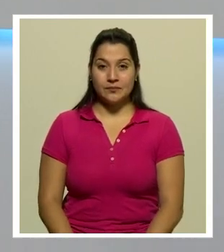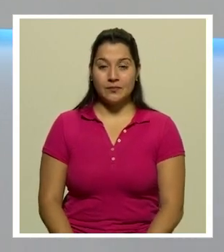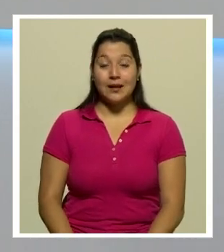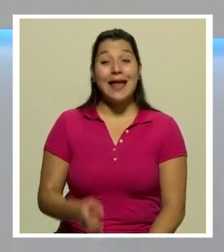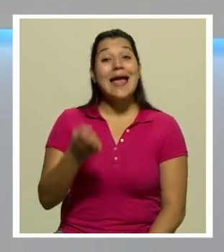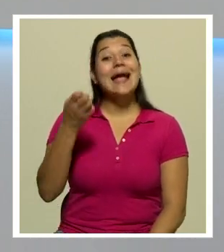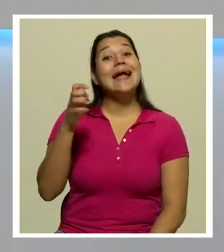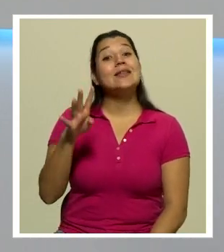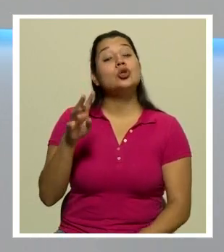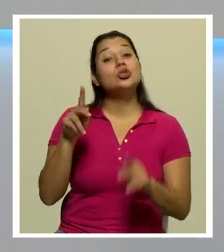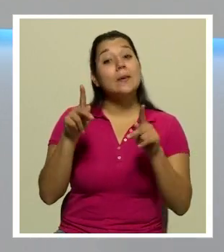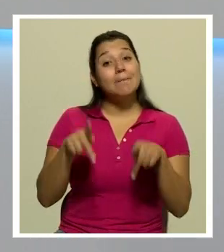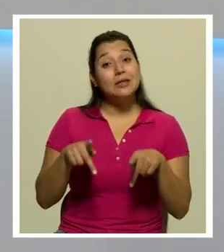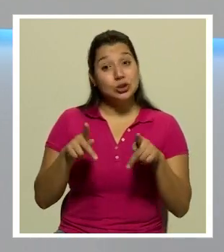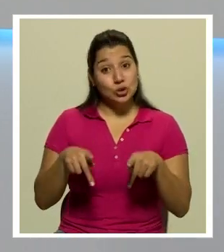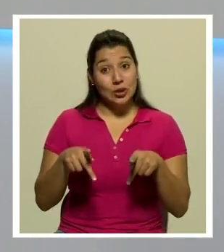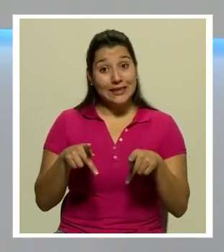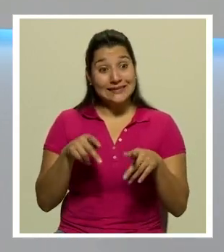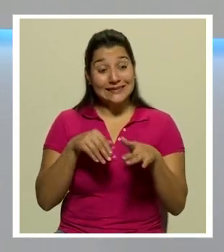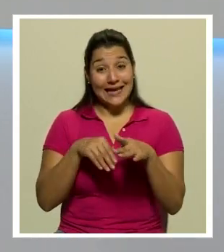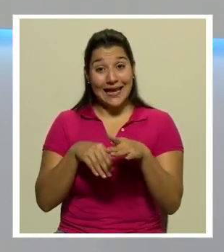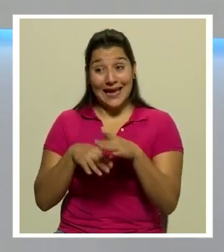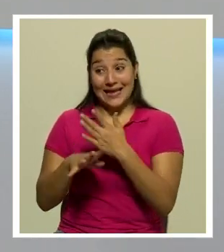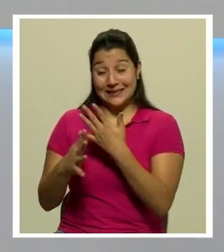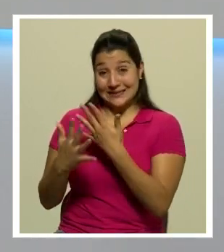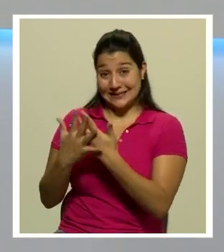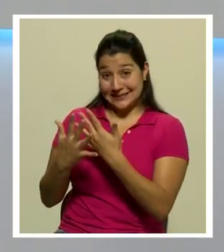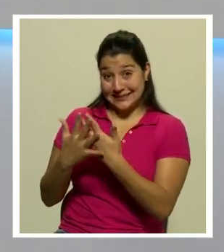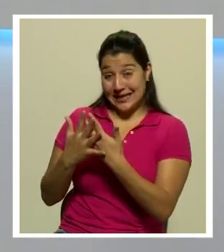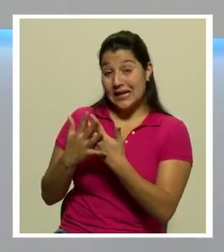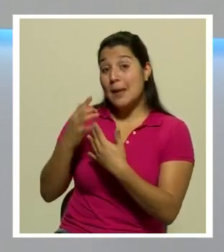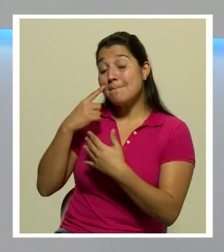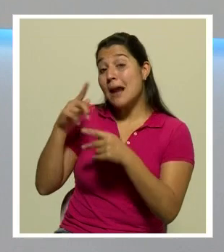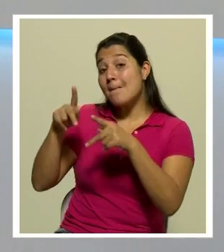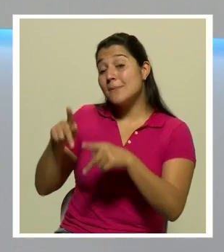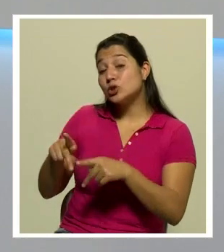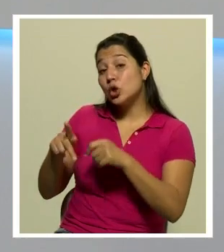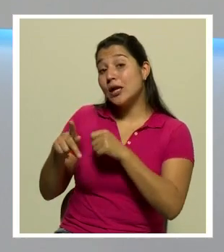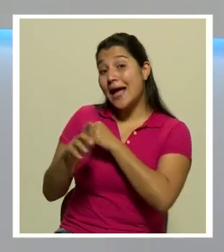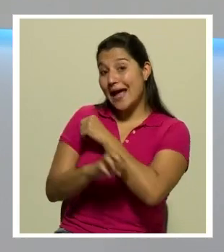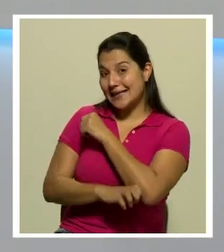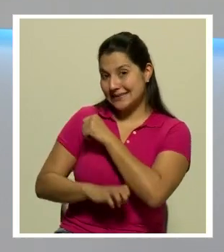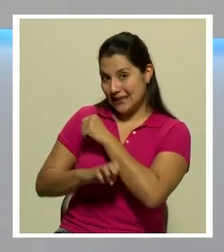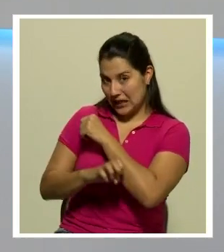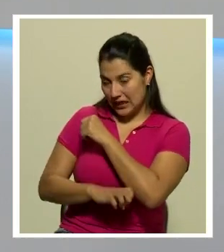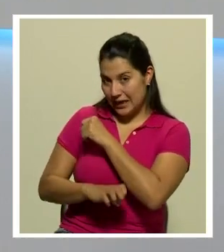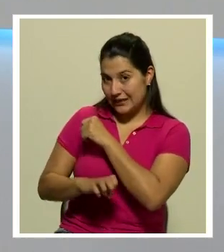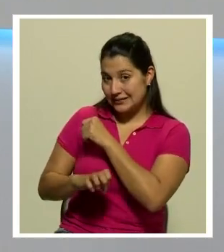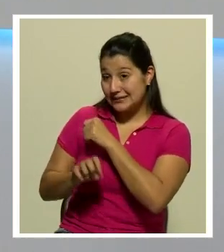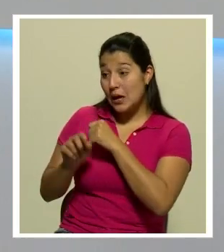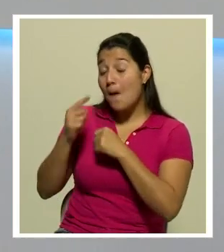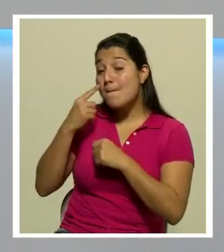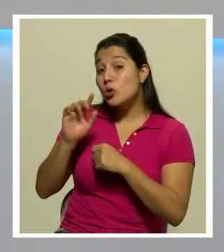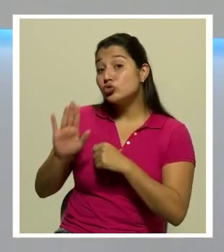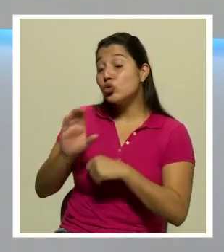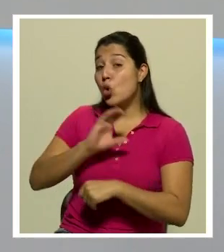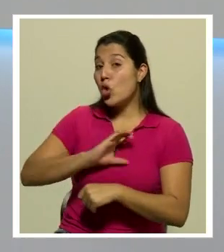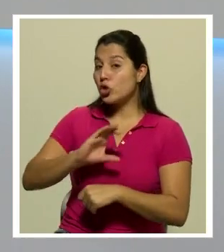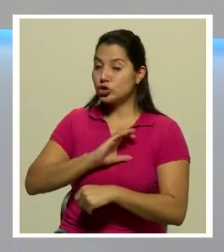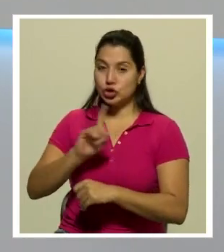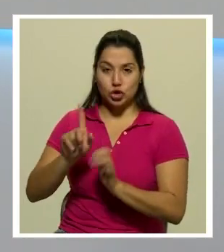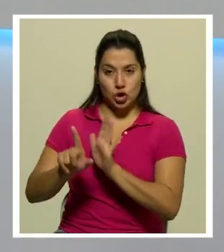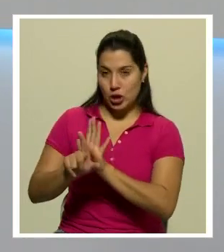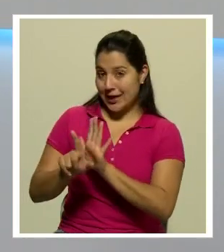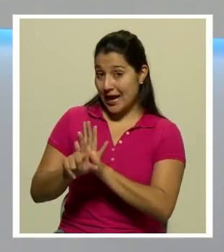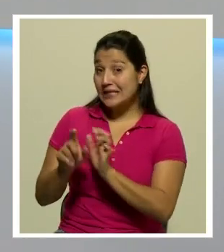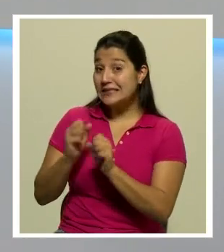14 personas que se encuentran aprehendidas en el centro para migrantes en condición irregular dieron positivo con